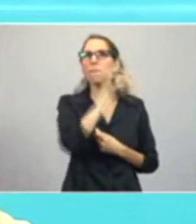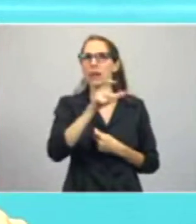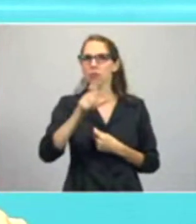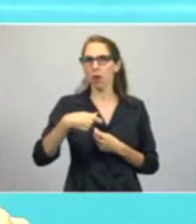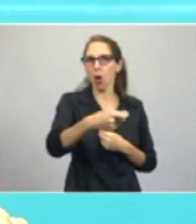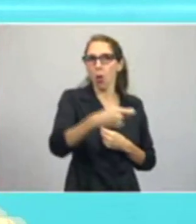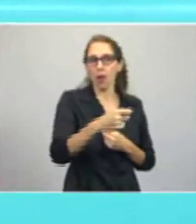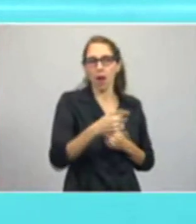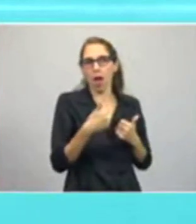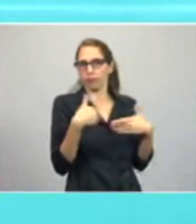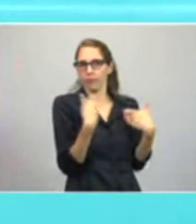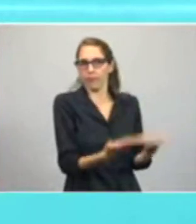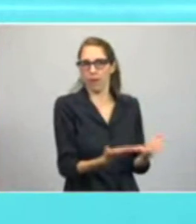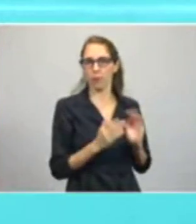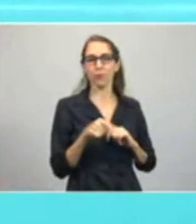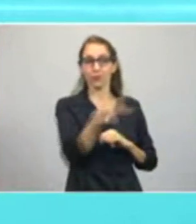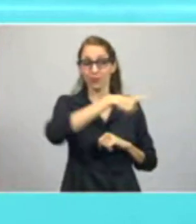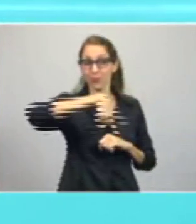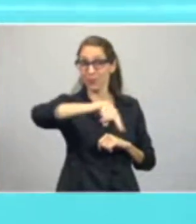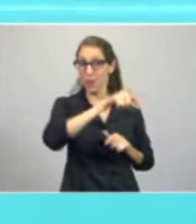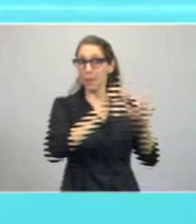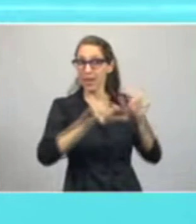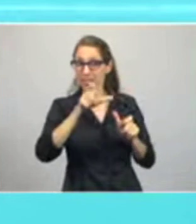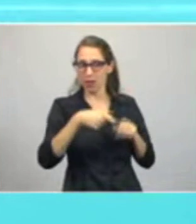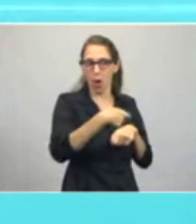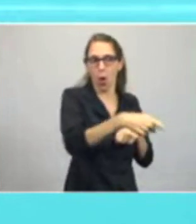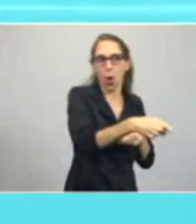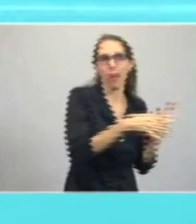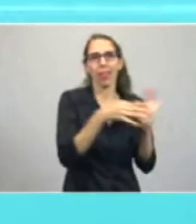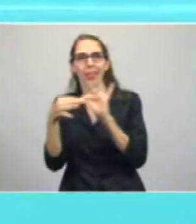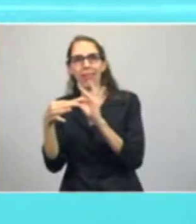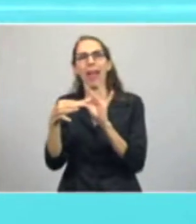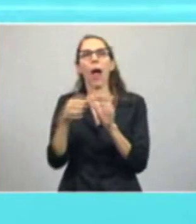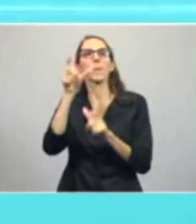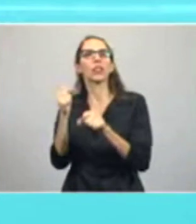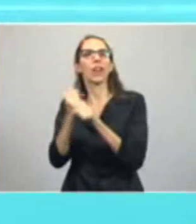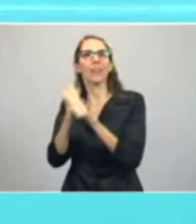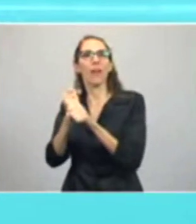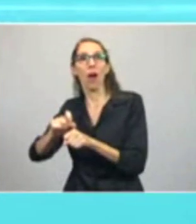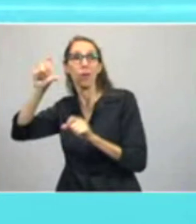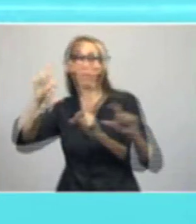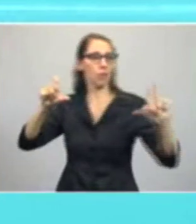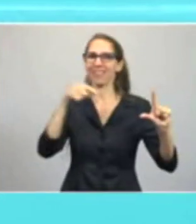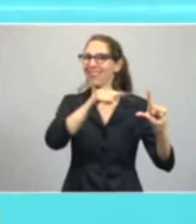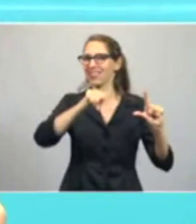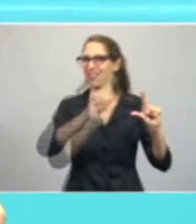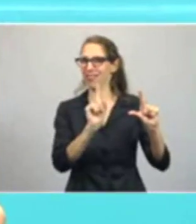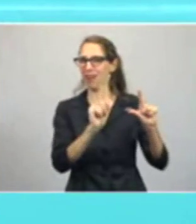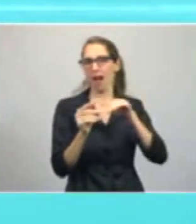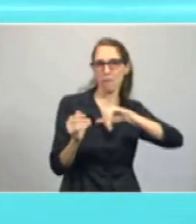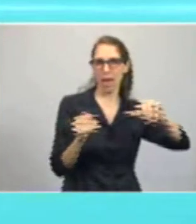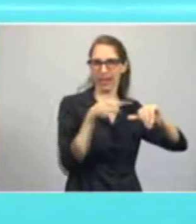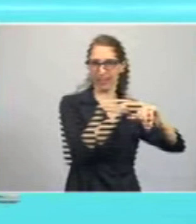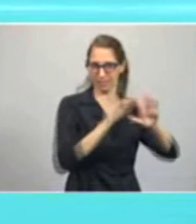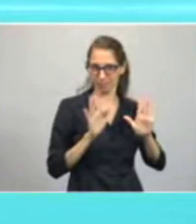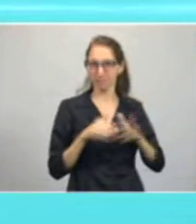beneficiarios y sus haberes no están atados a los salarios de los trabajadores activos, por eso es un anuncio paralelo. En el